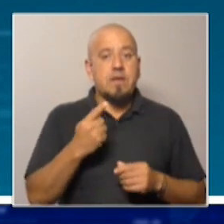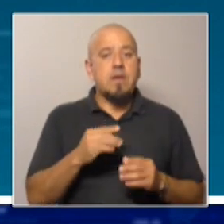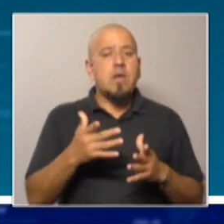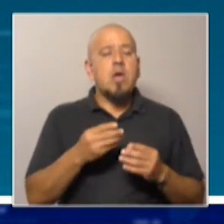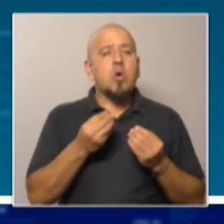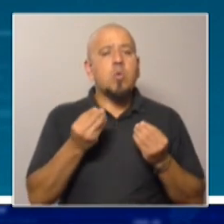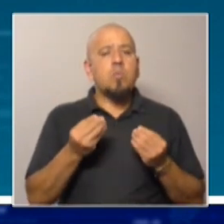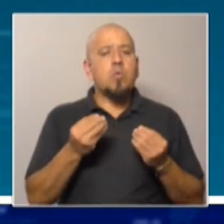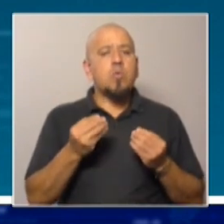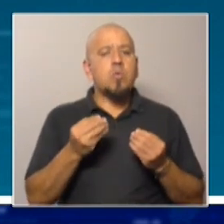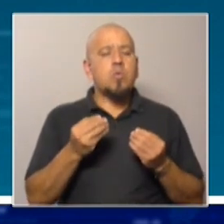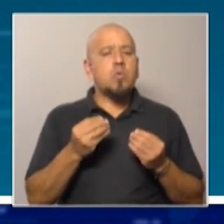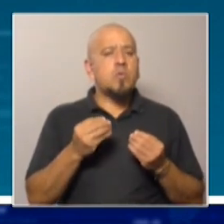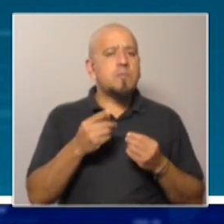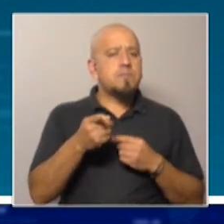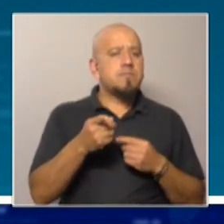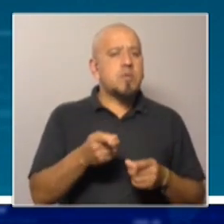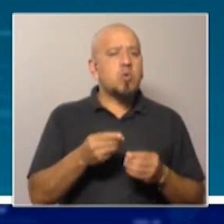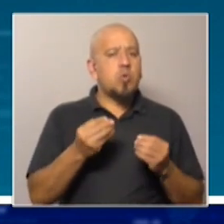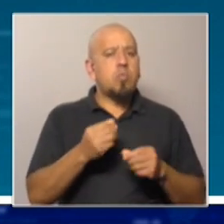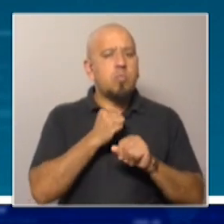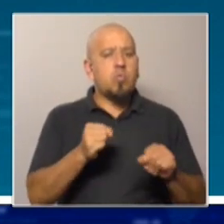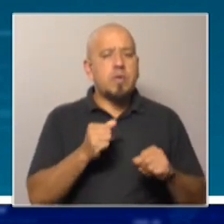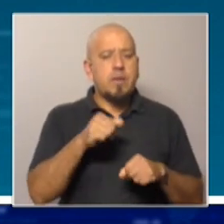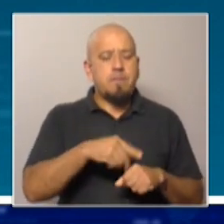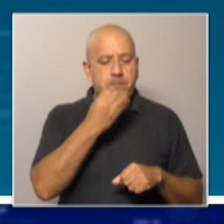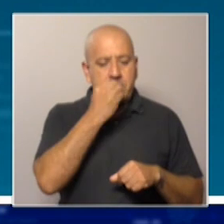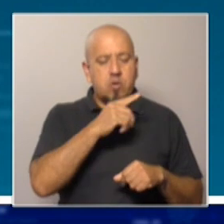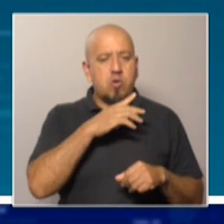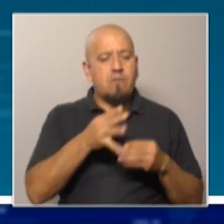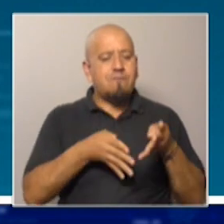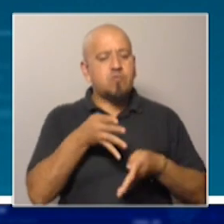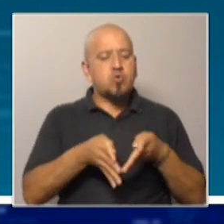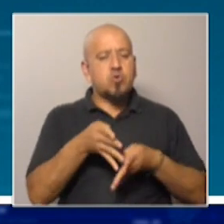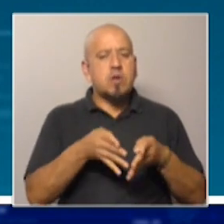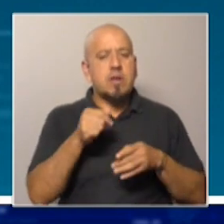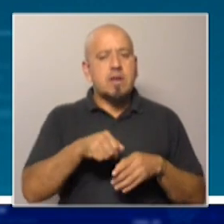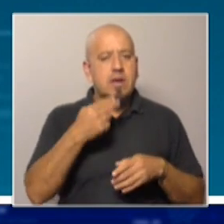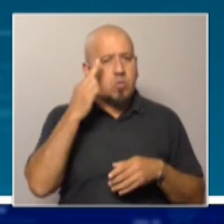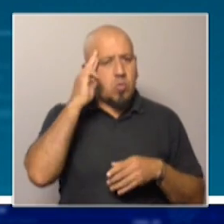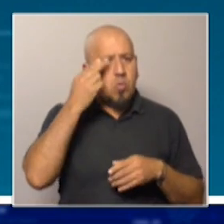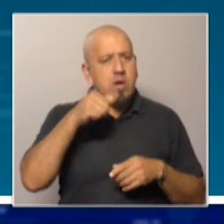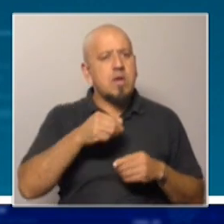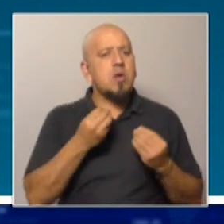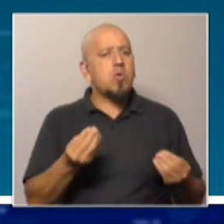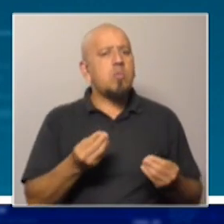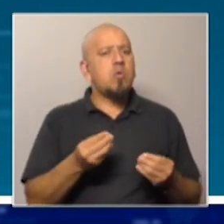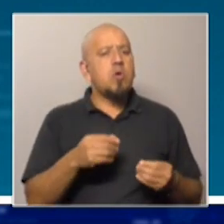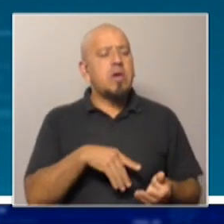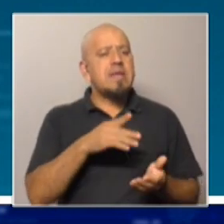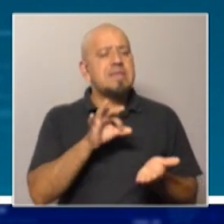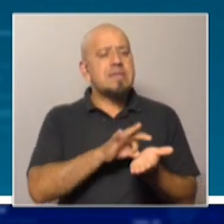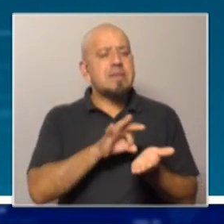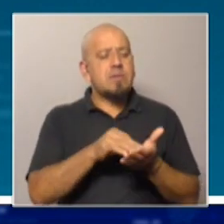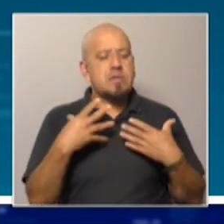¿De qué manera esto puede mejorar el funcionamiento o la atención en el sistema de salud,